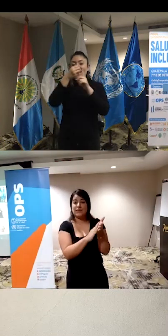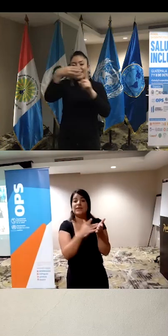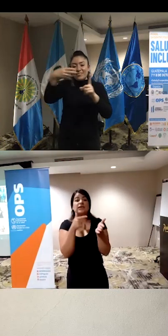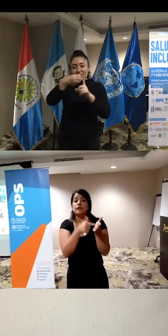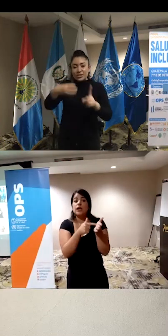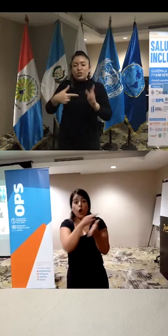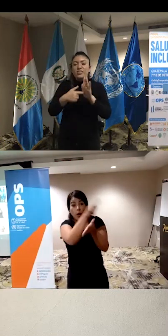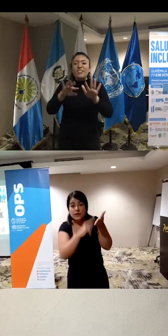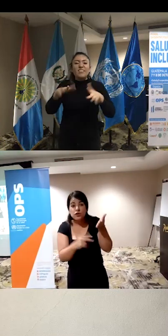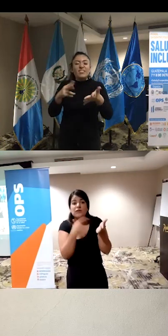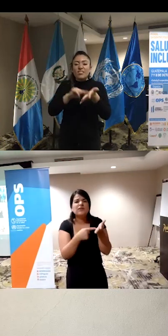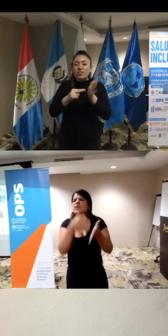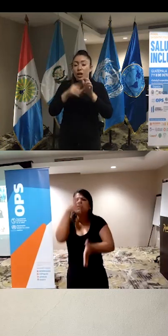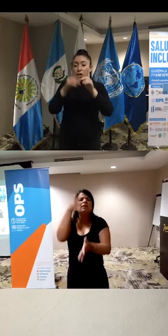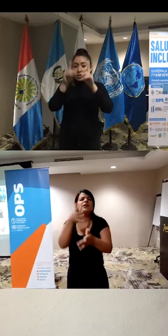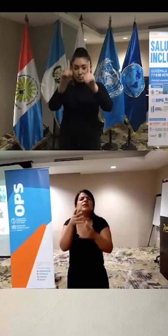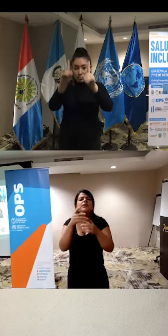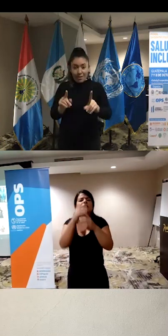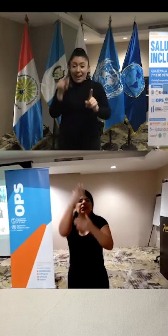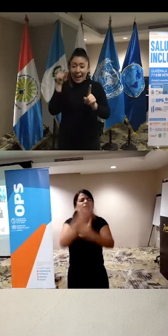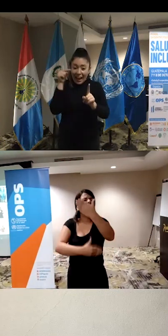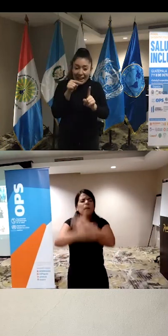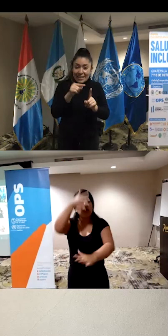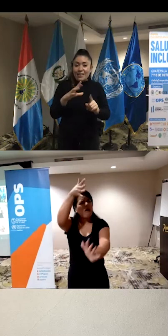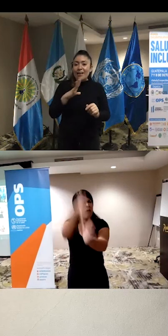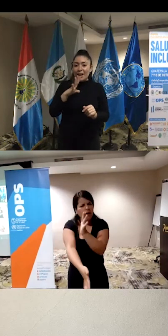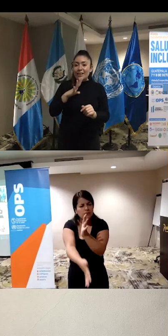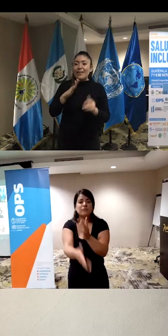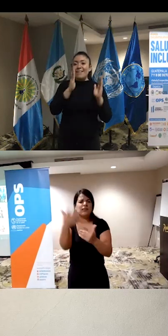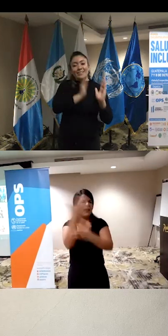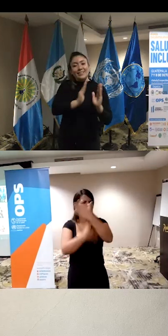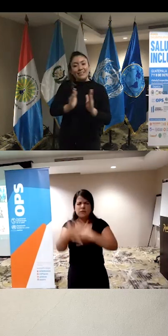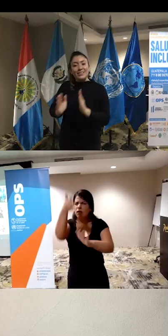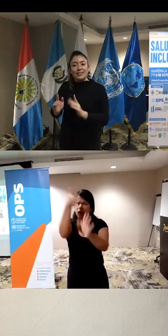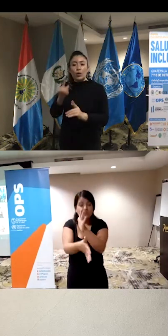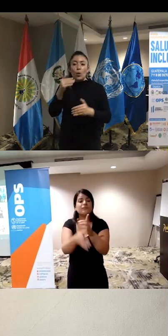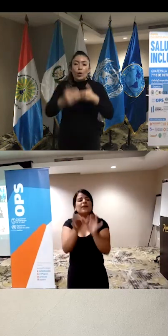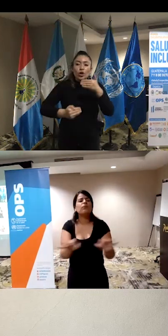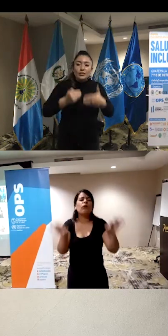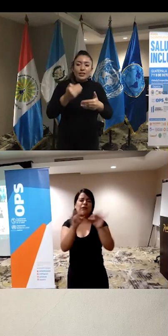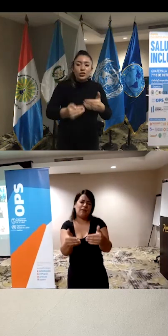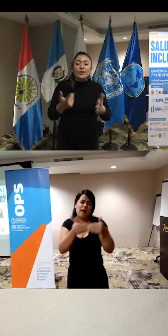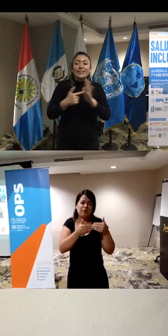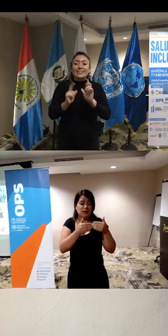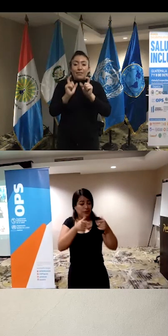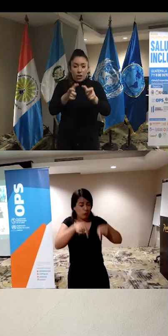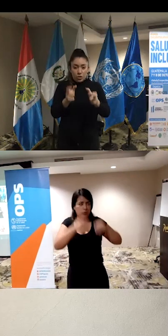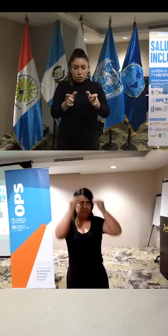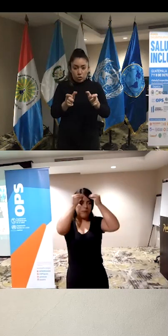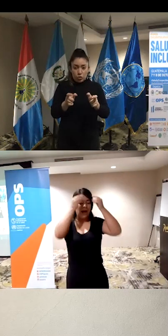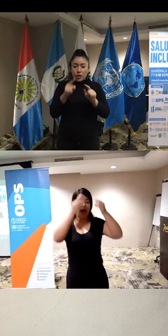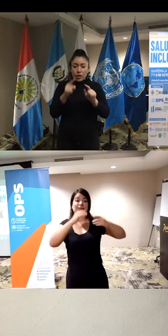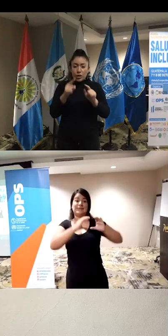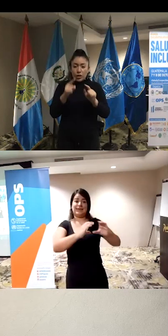es discapacidad. Entonces hay que establecer un proceso de certificación que no solo mida